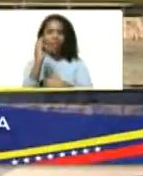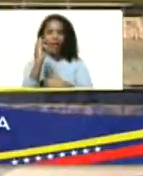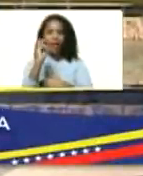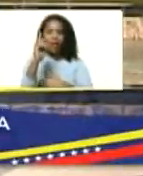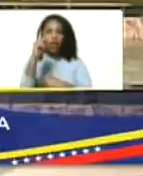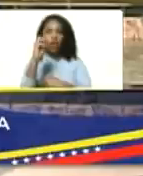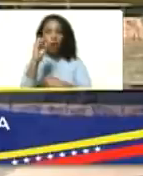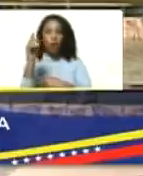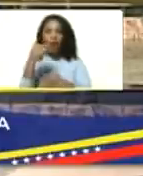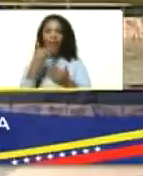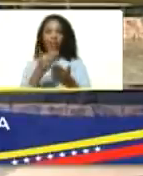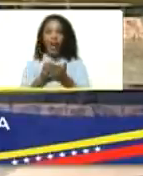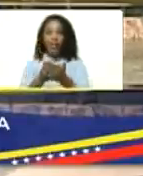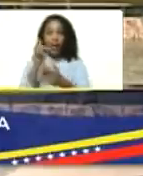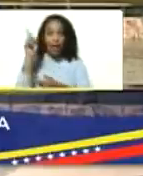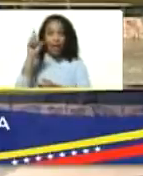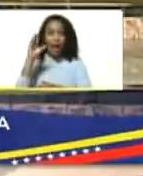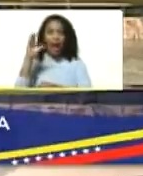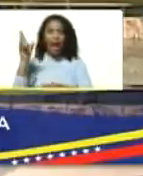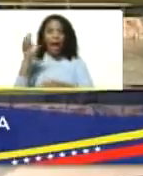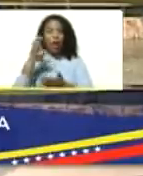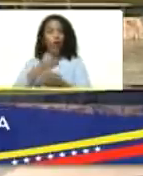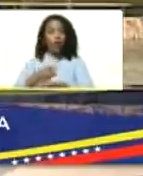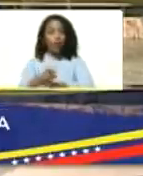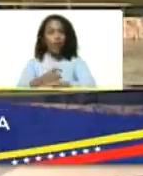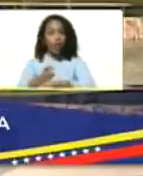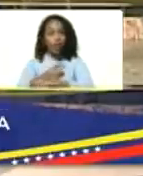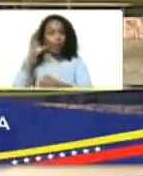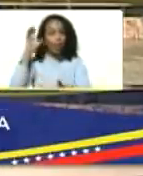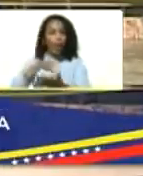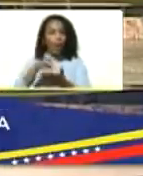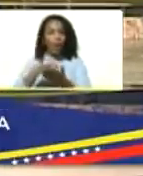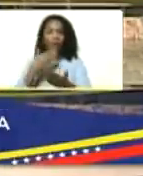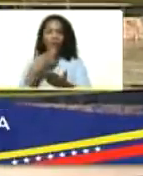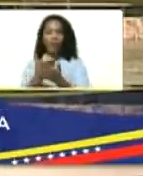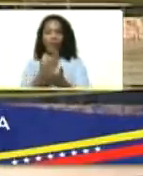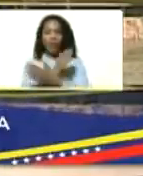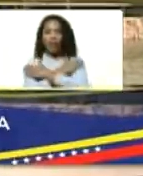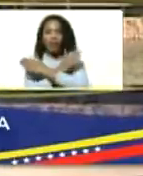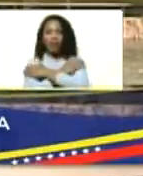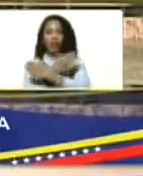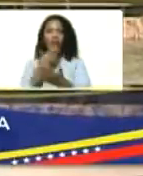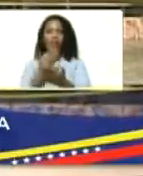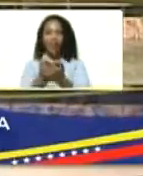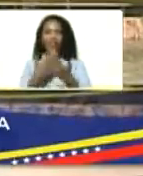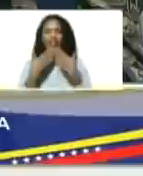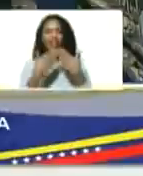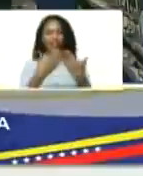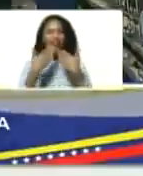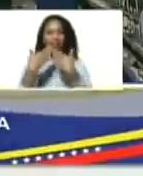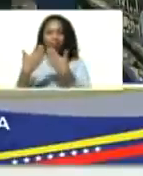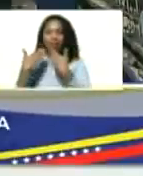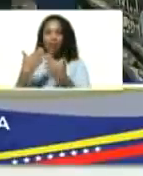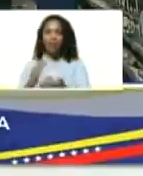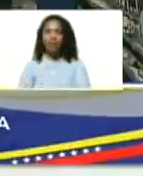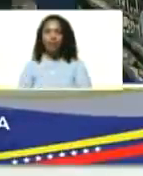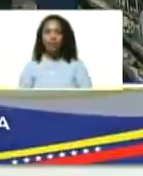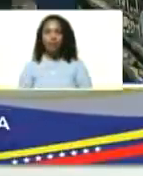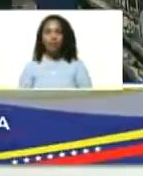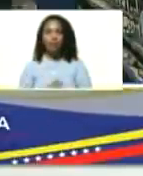en aragua te felicito por todos los que están haciendo con el pueblo de aragua karina gracias de asia ahora